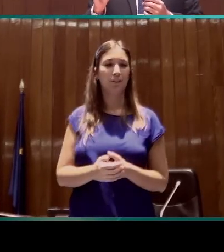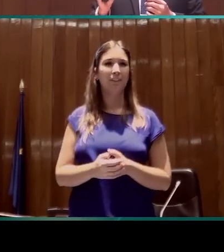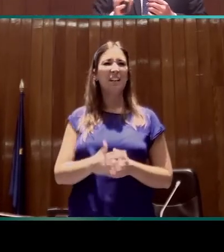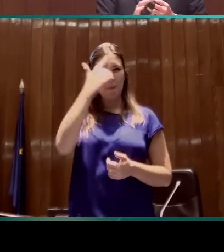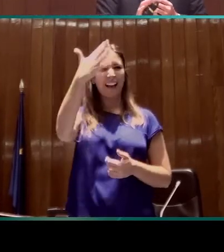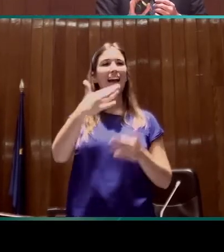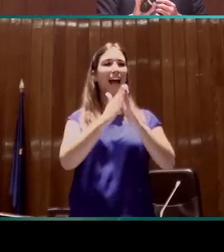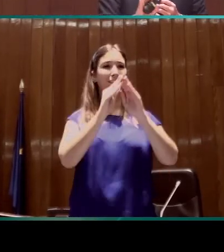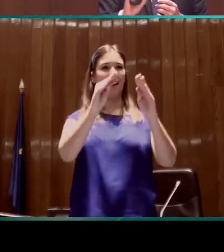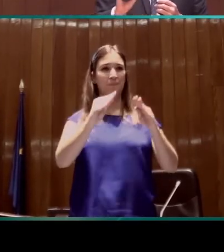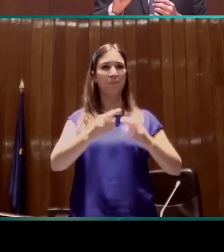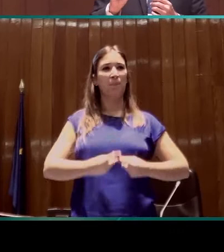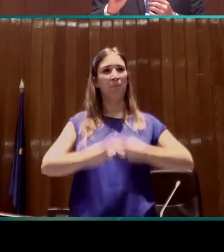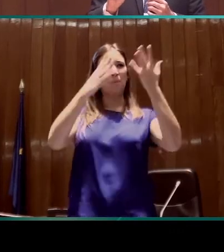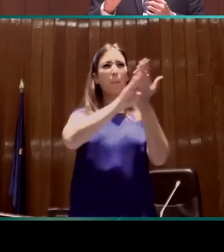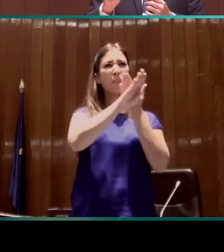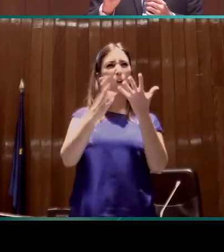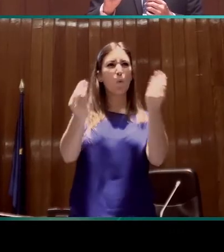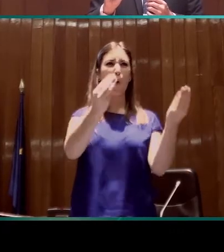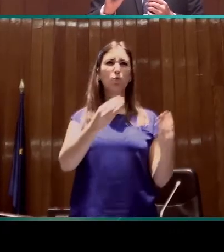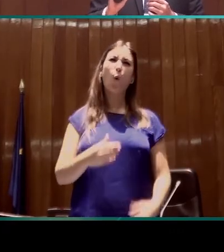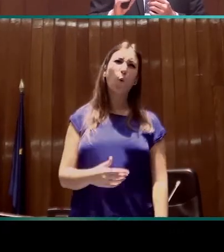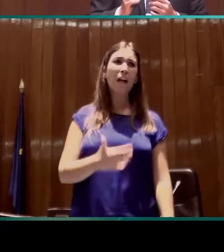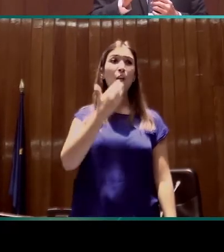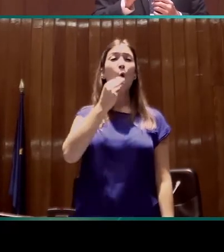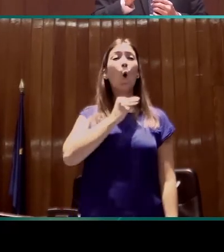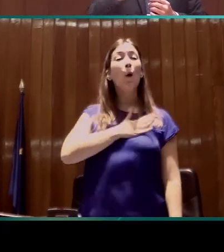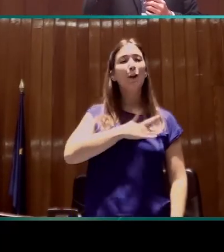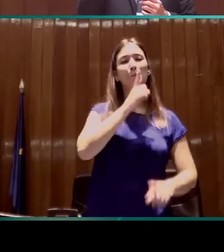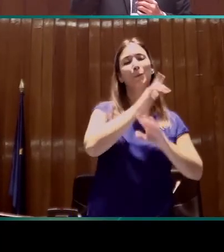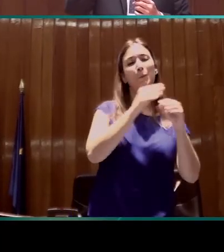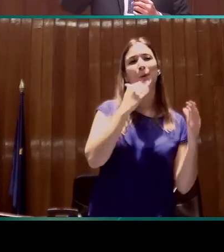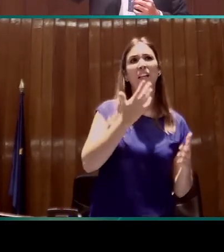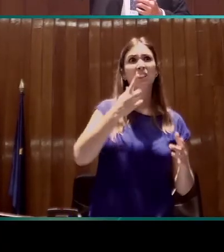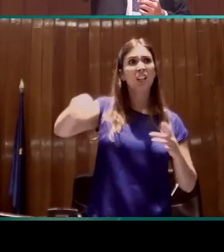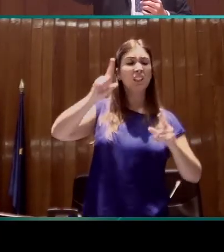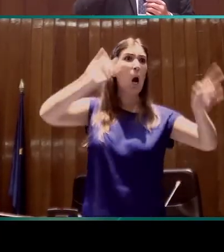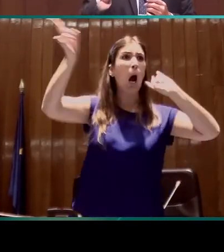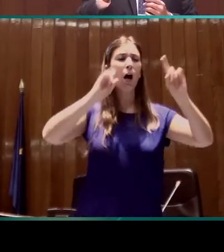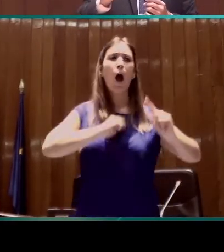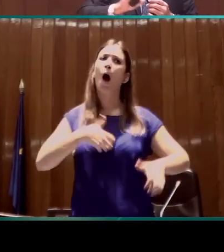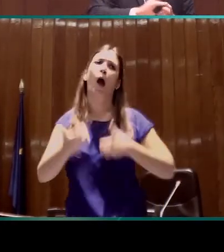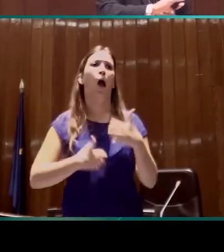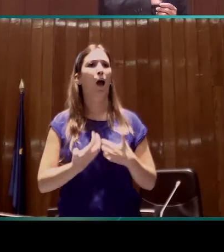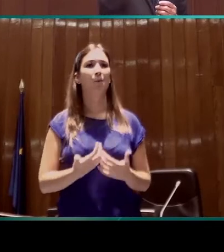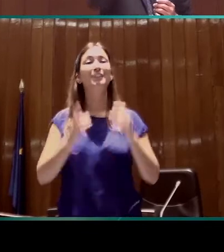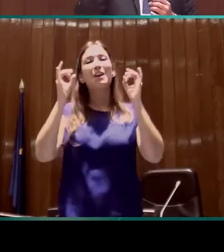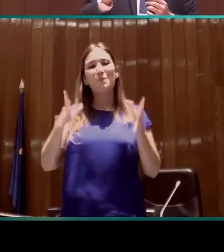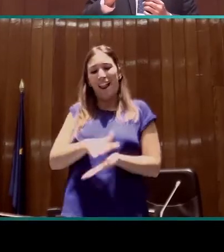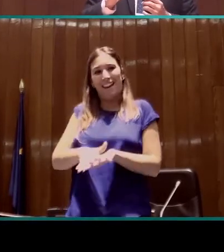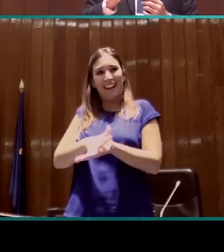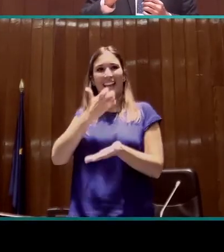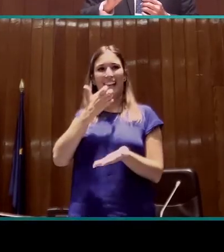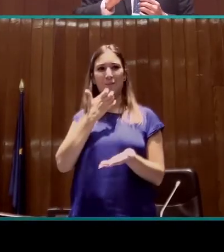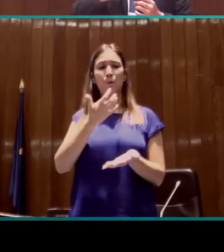buenos, molestan. Bueno, pues aquí puede suceder otro tanto lo mismo. Cuando tenemos que seleccionar un determinado signo entre otros